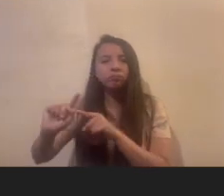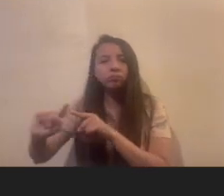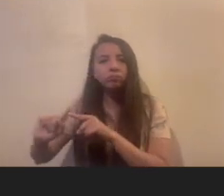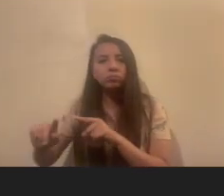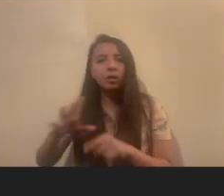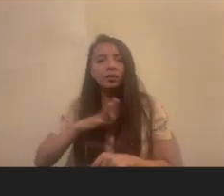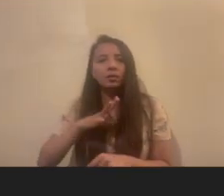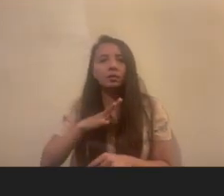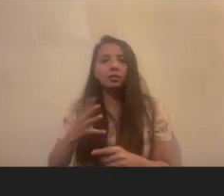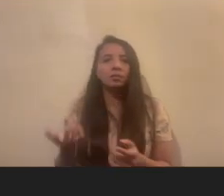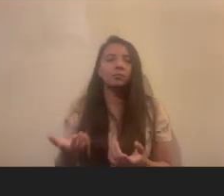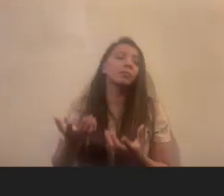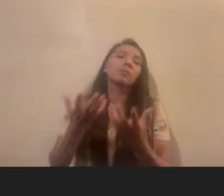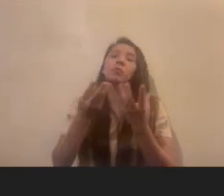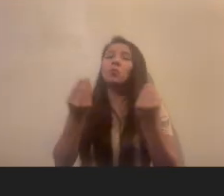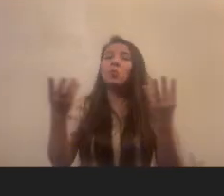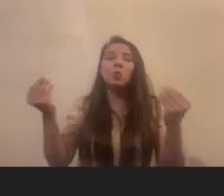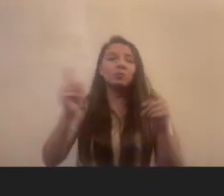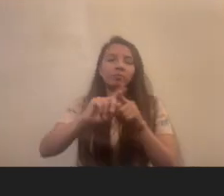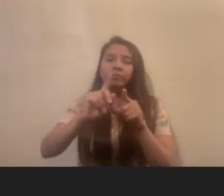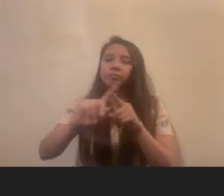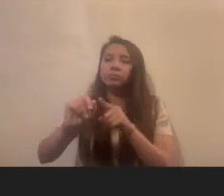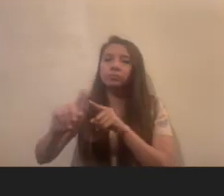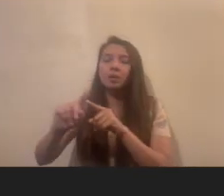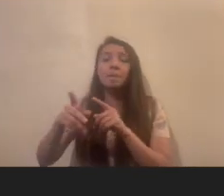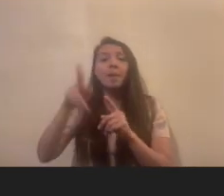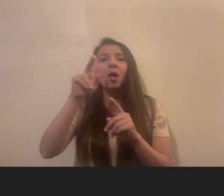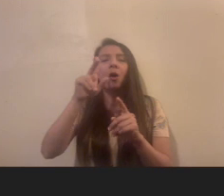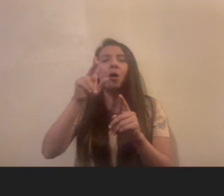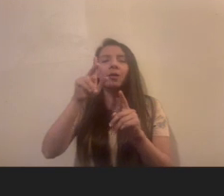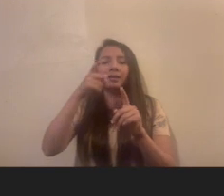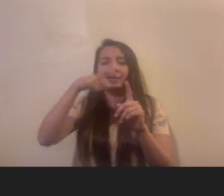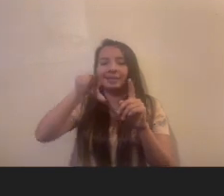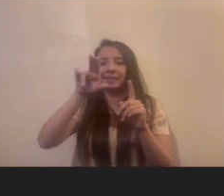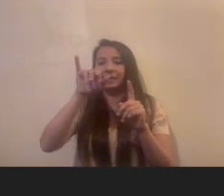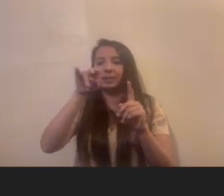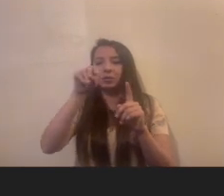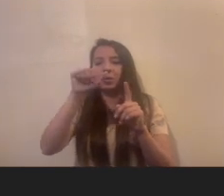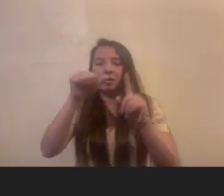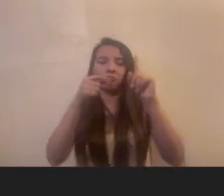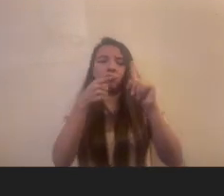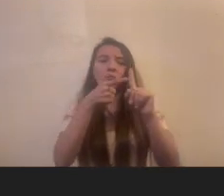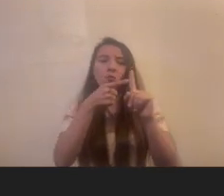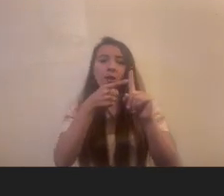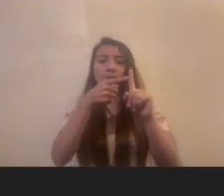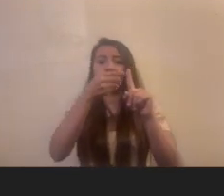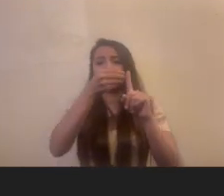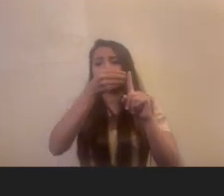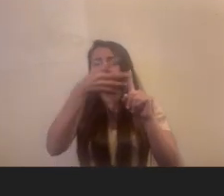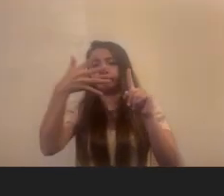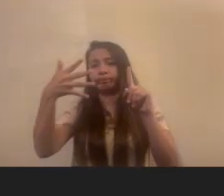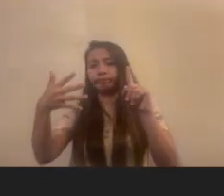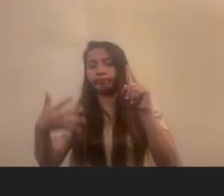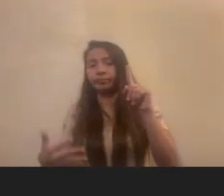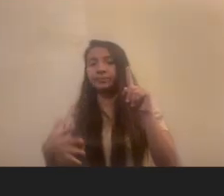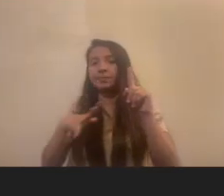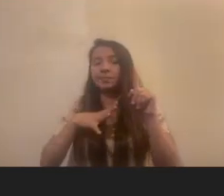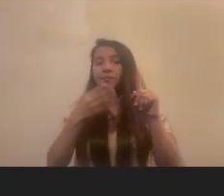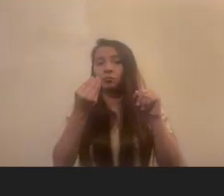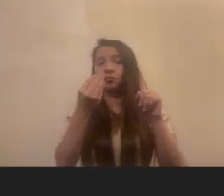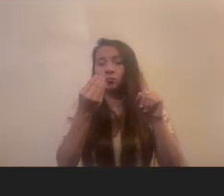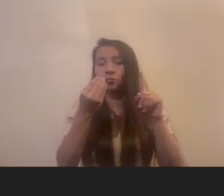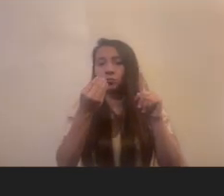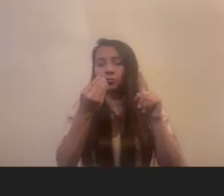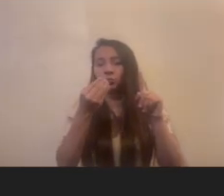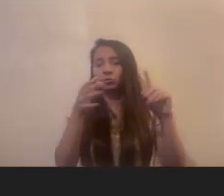especies de quinoas hay en Argentina? Muchísimas variedades. La especie es una, que no Podium quinoa, pero variedades hay muchísimas y